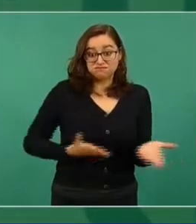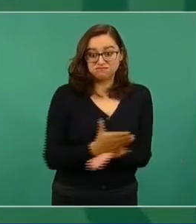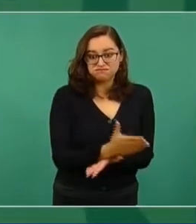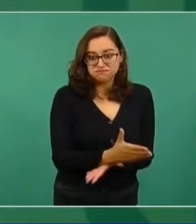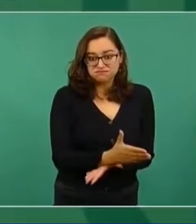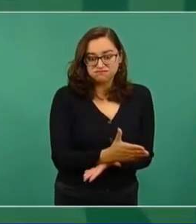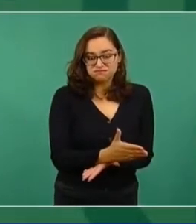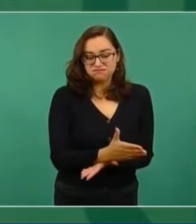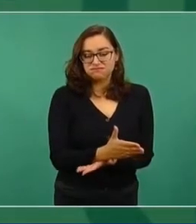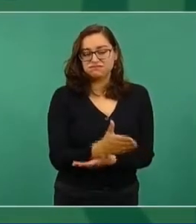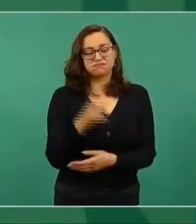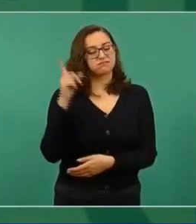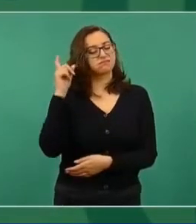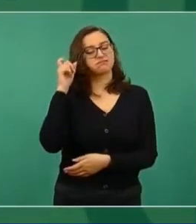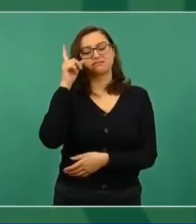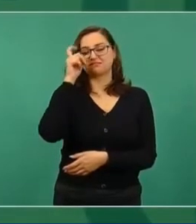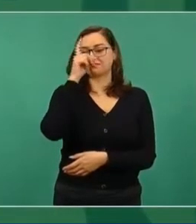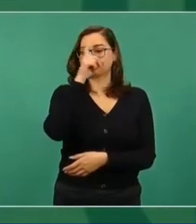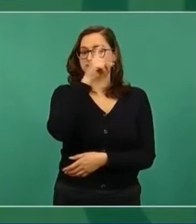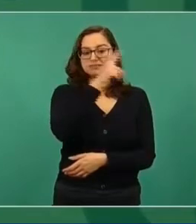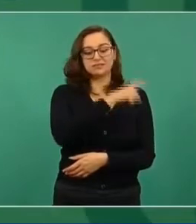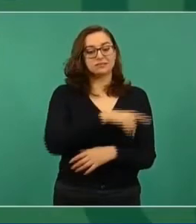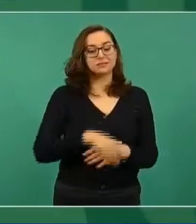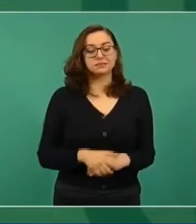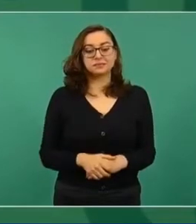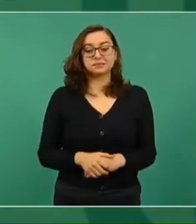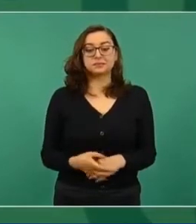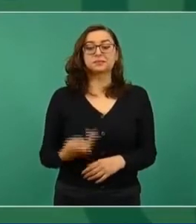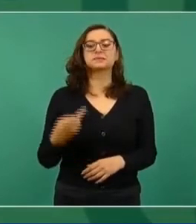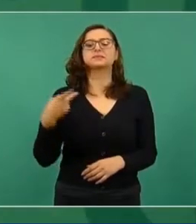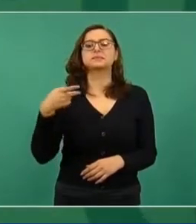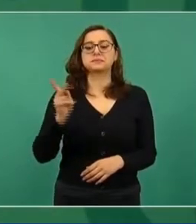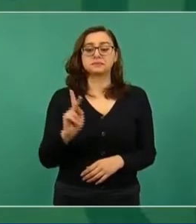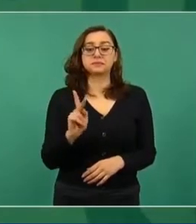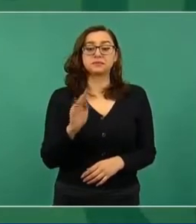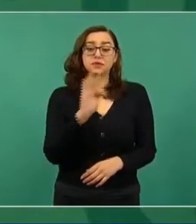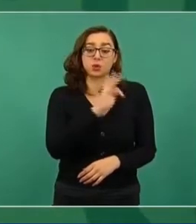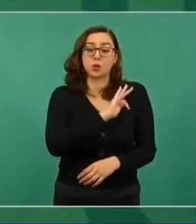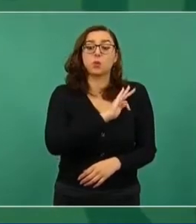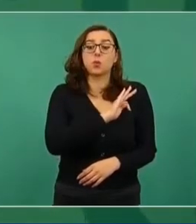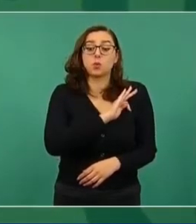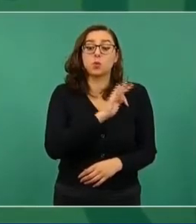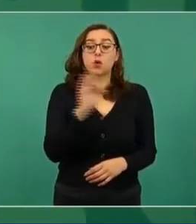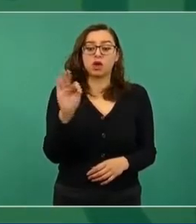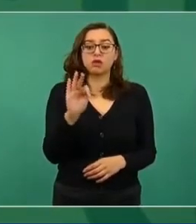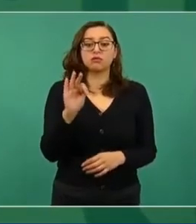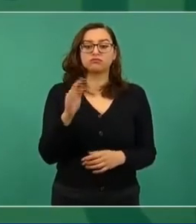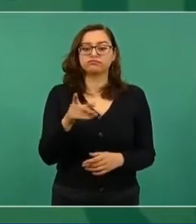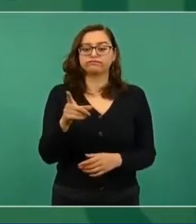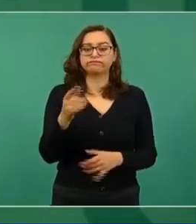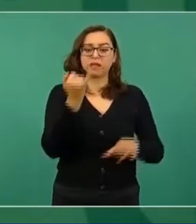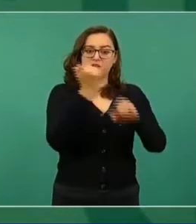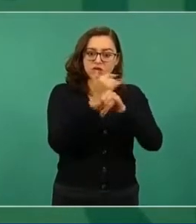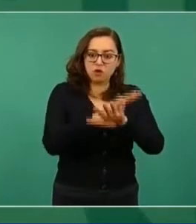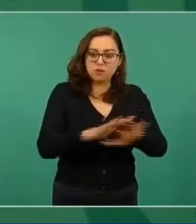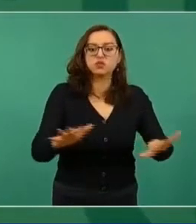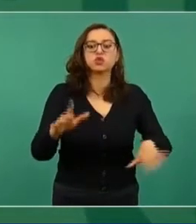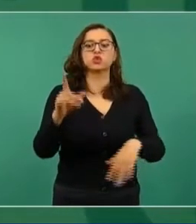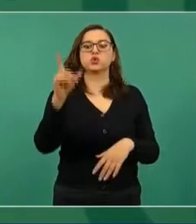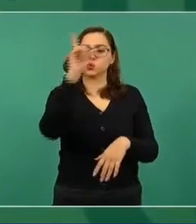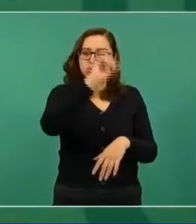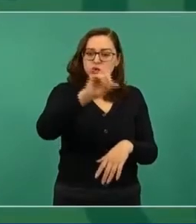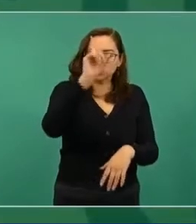legalmente intervenir, pero sí podemos ayudar orientando